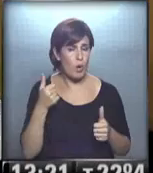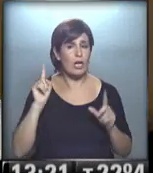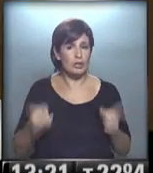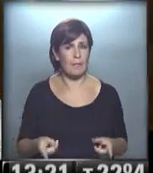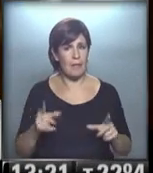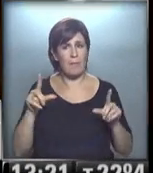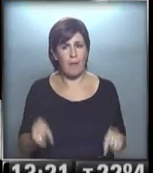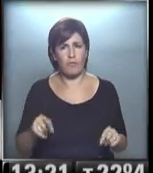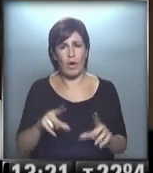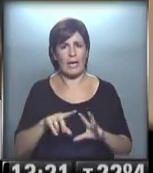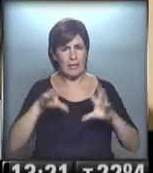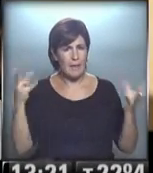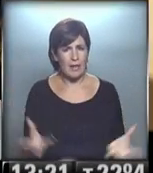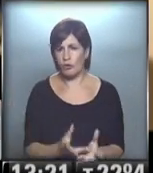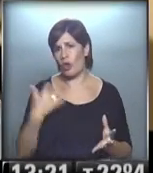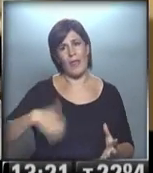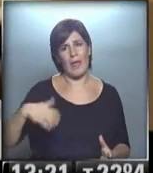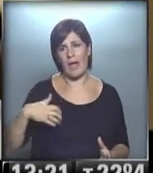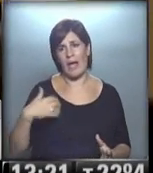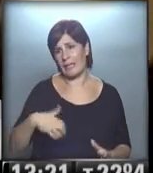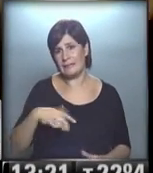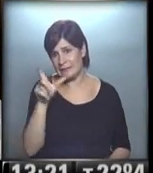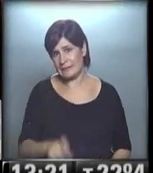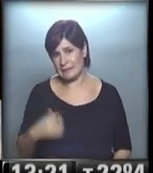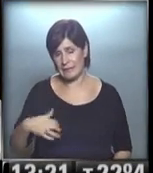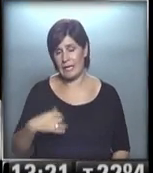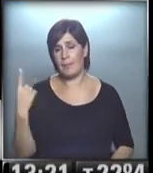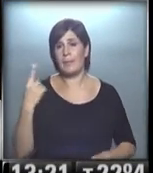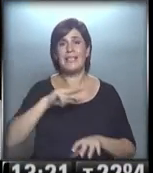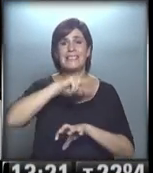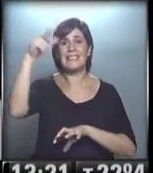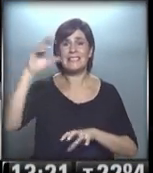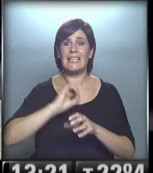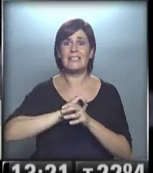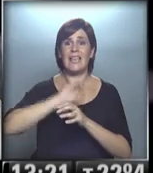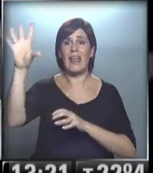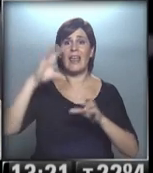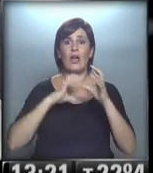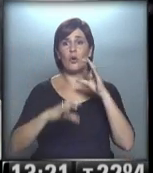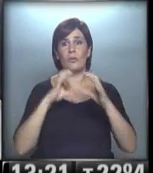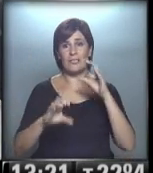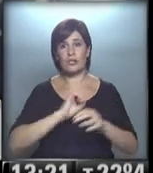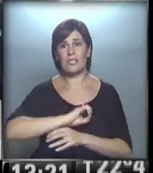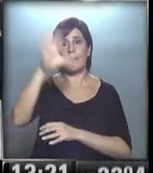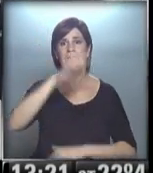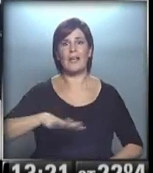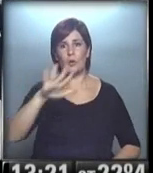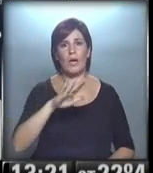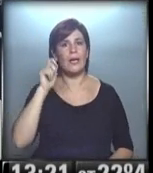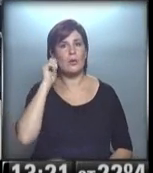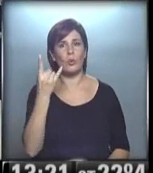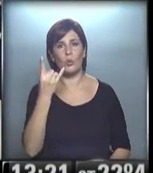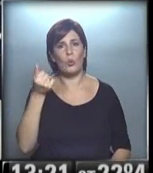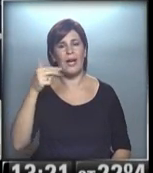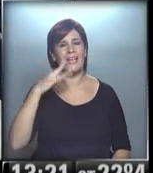el primer satélite argentino de comunicaciones será lanzado desde la guayana francesa entre agosto y